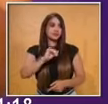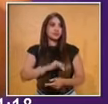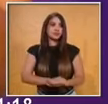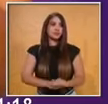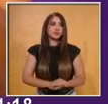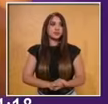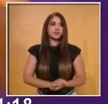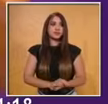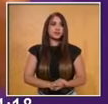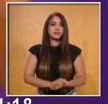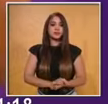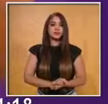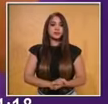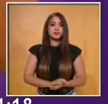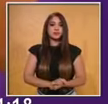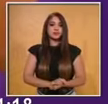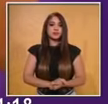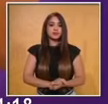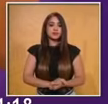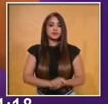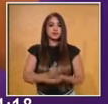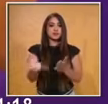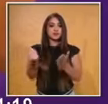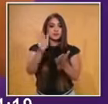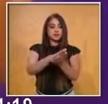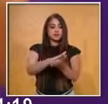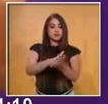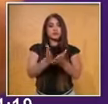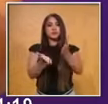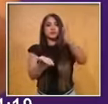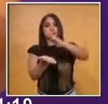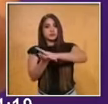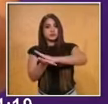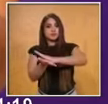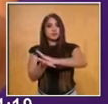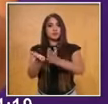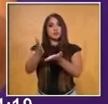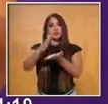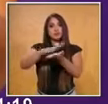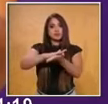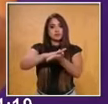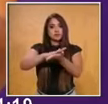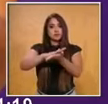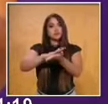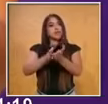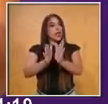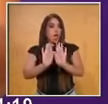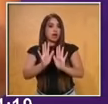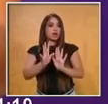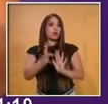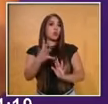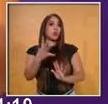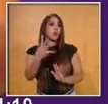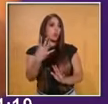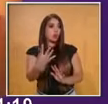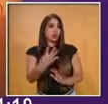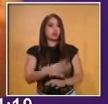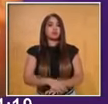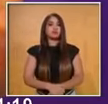La mitad y nuevamente a la mitad para que